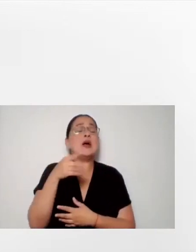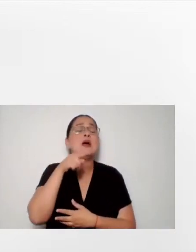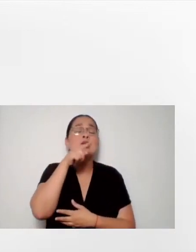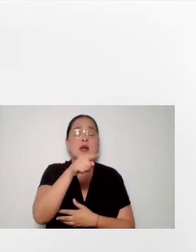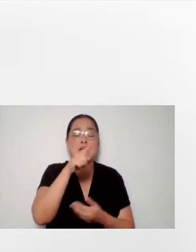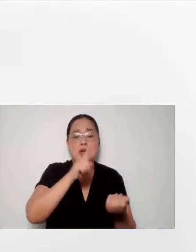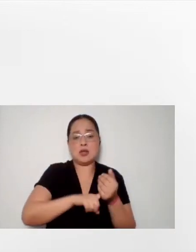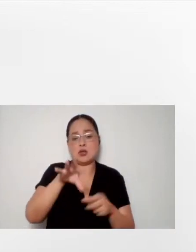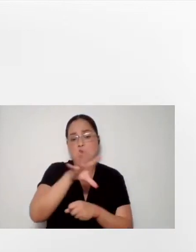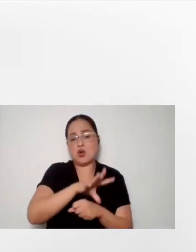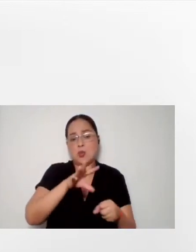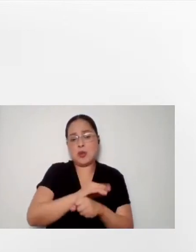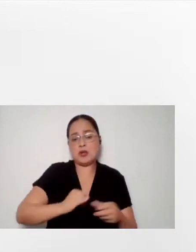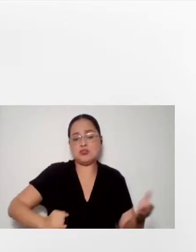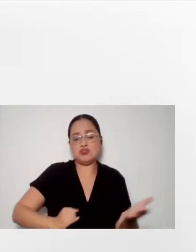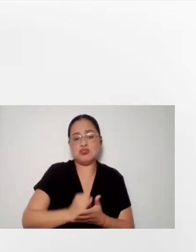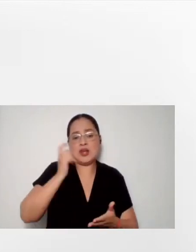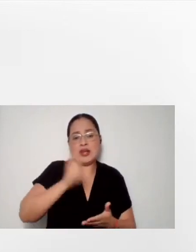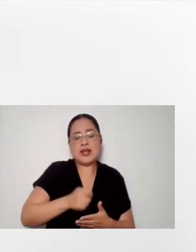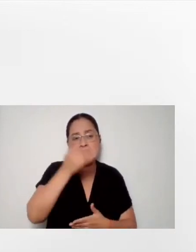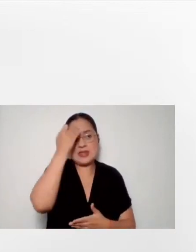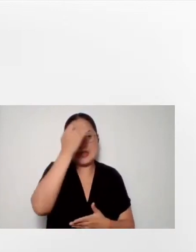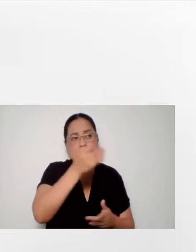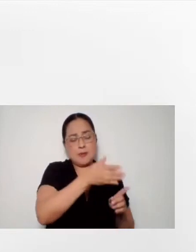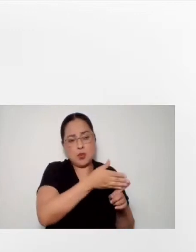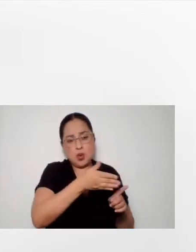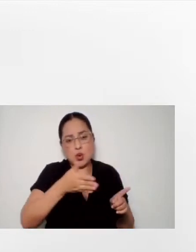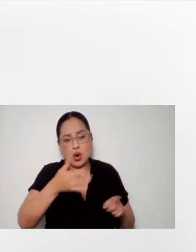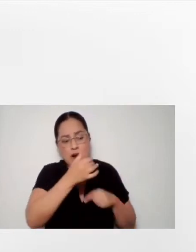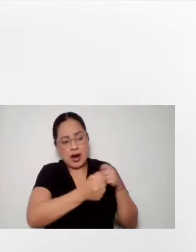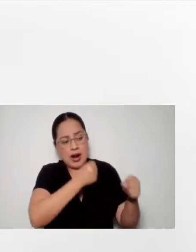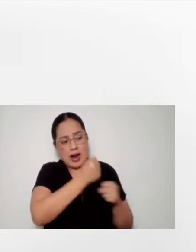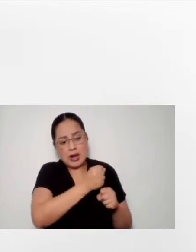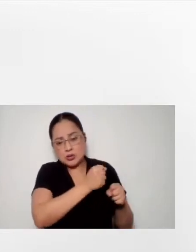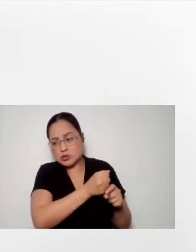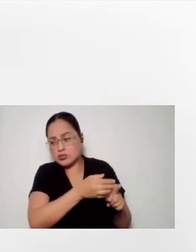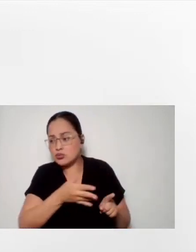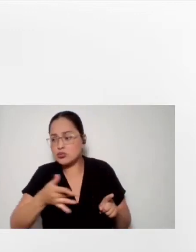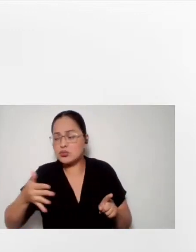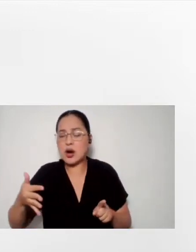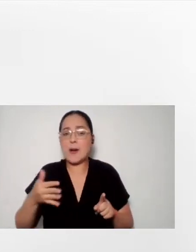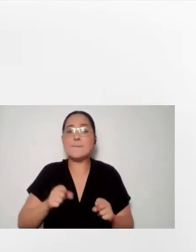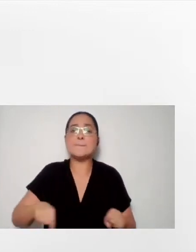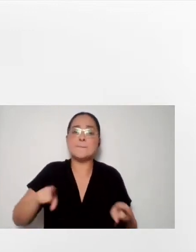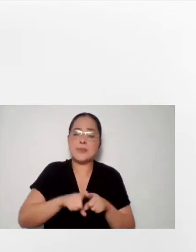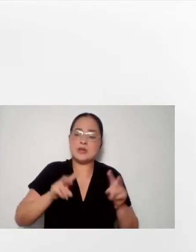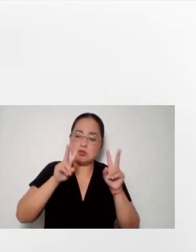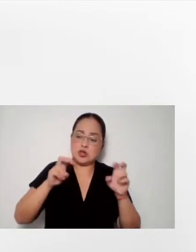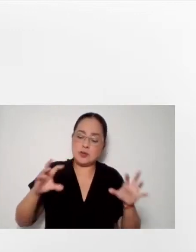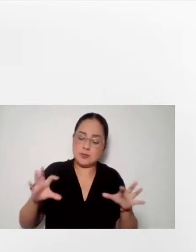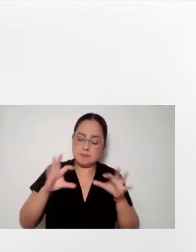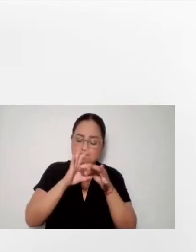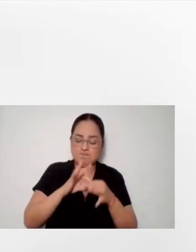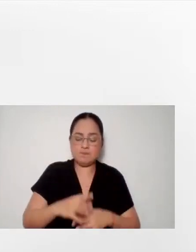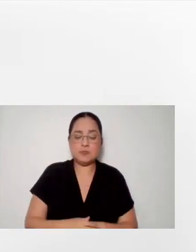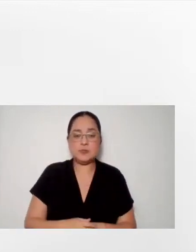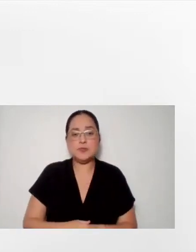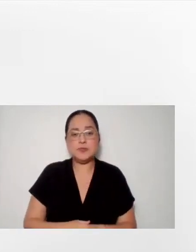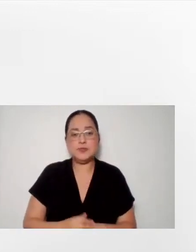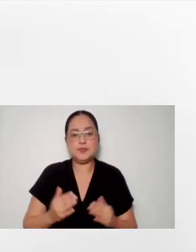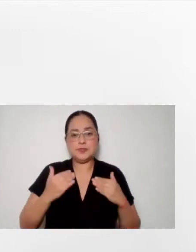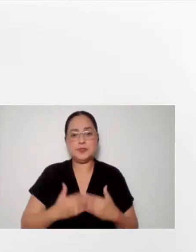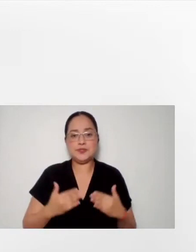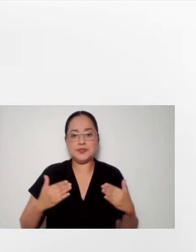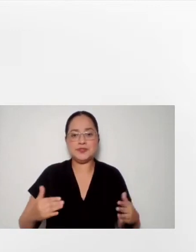sentencias cronológicamente y por el tema. Y bueno, algo que me gustaría